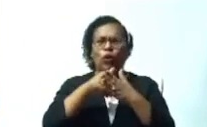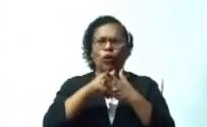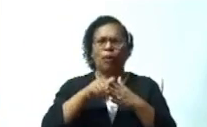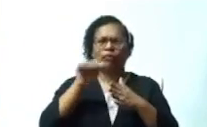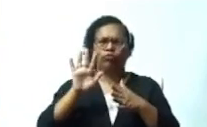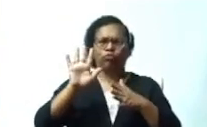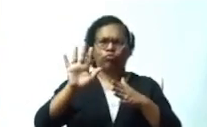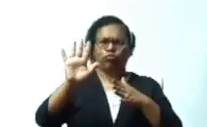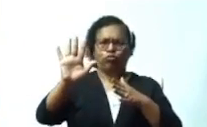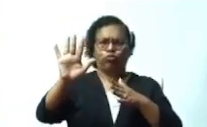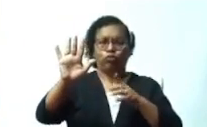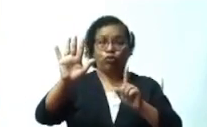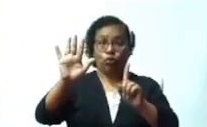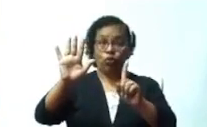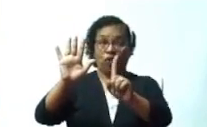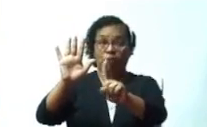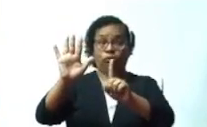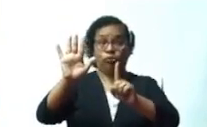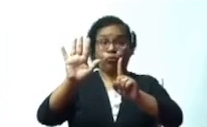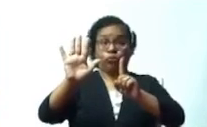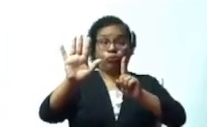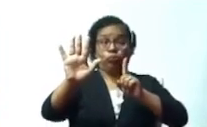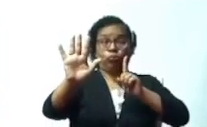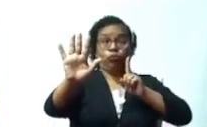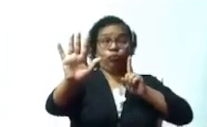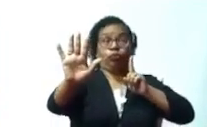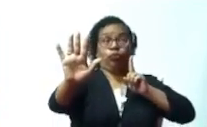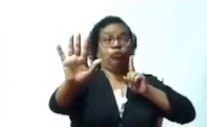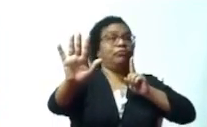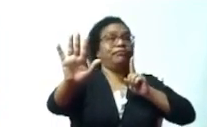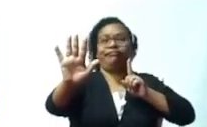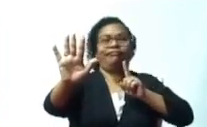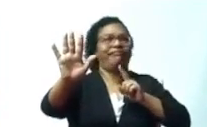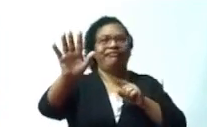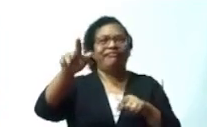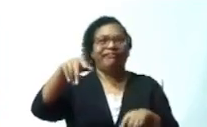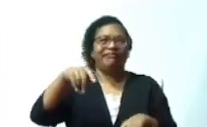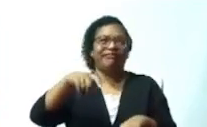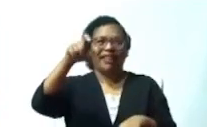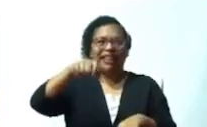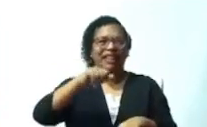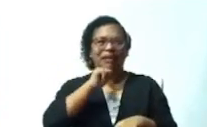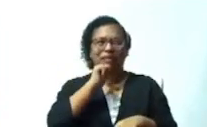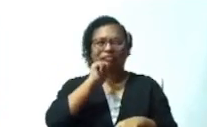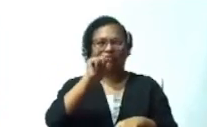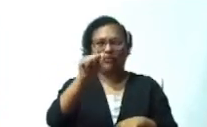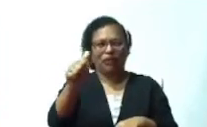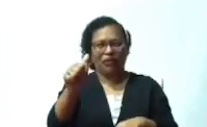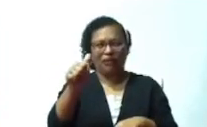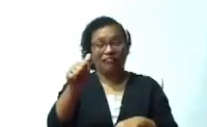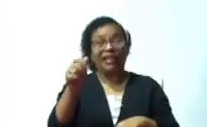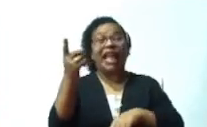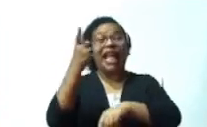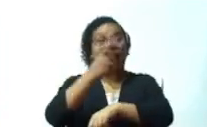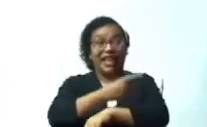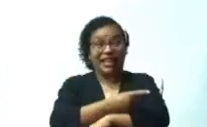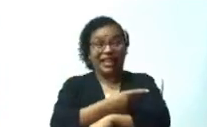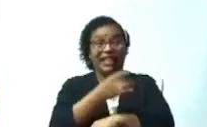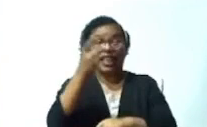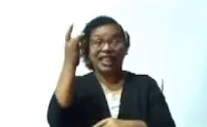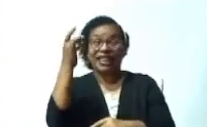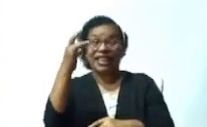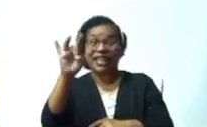caminando. Lo que ocurrió el 18 de febrero, en el que el pueblo dominicano le otorgó